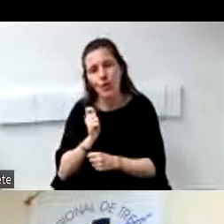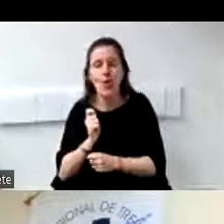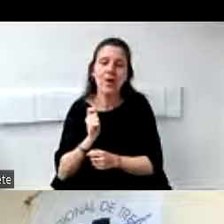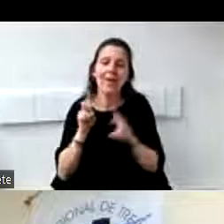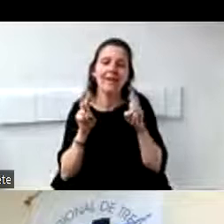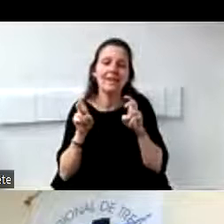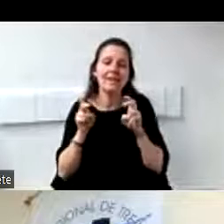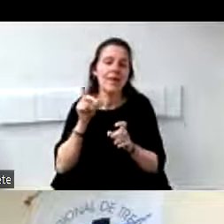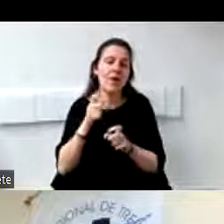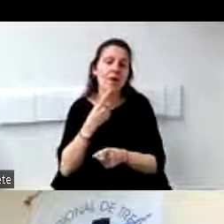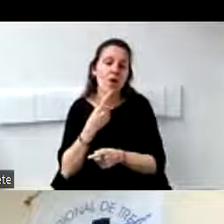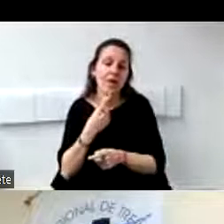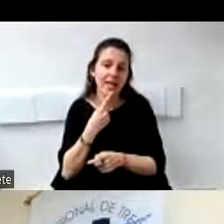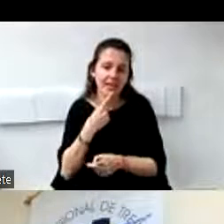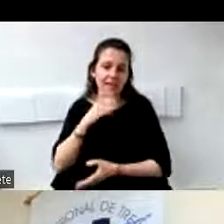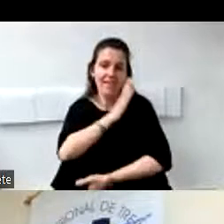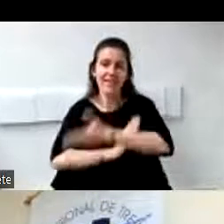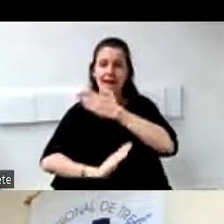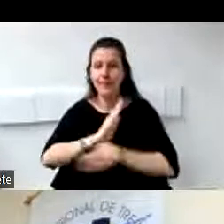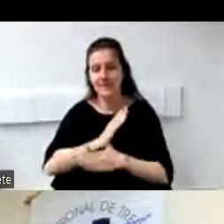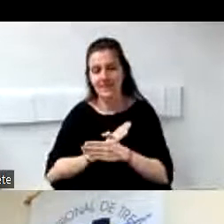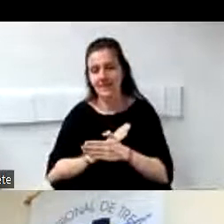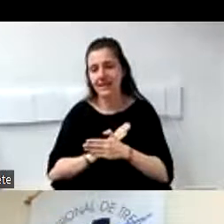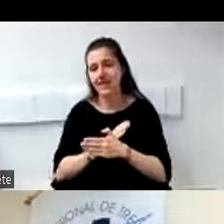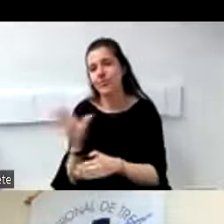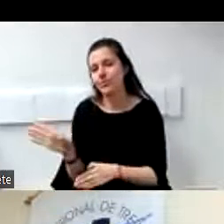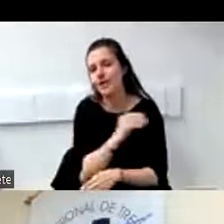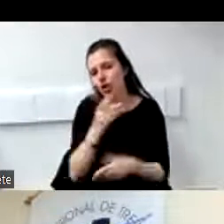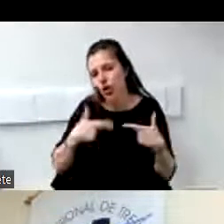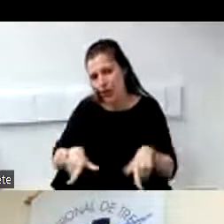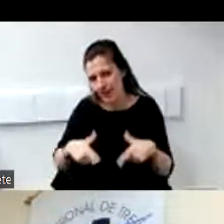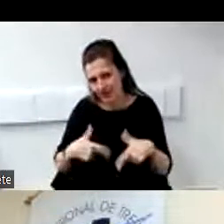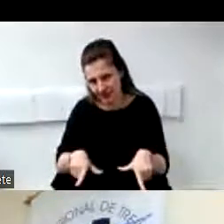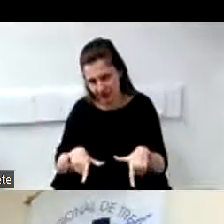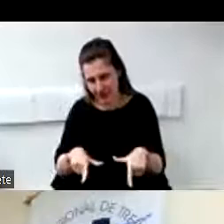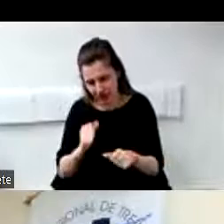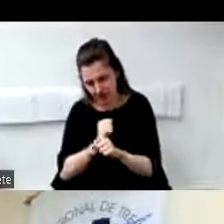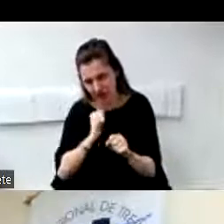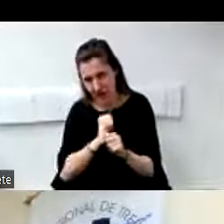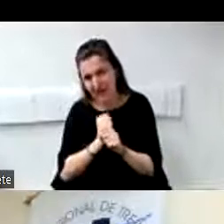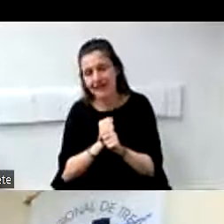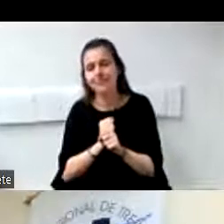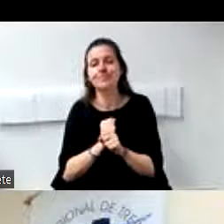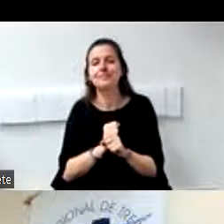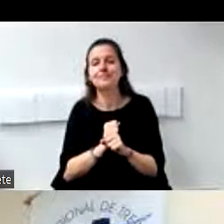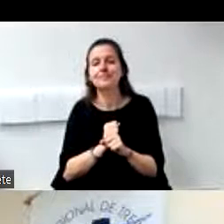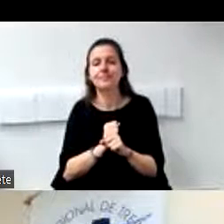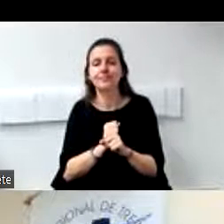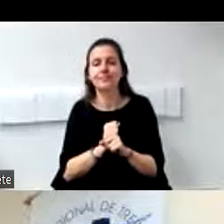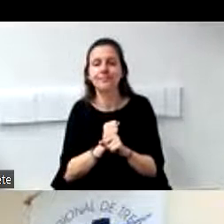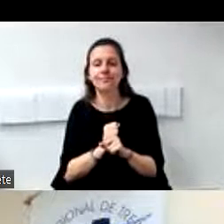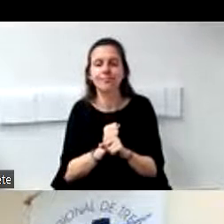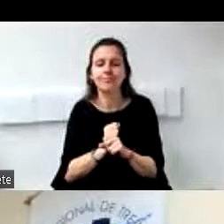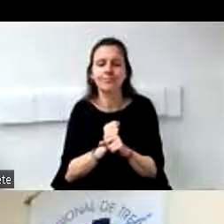discapacidad que lleva adelante todos los ministerios, vehiculizando justamente muchos de los esfuerzos